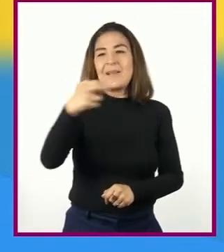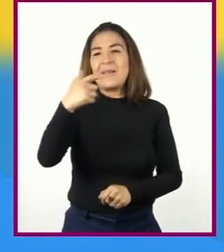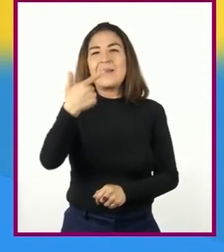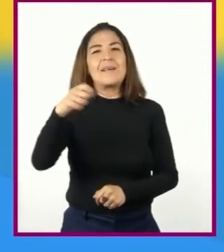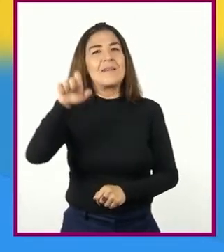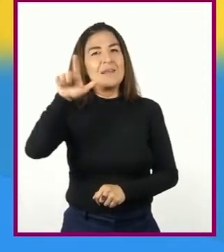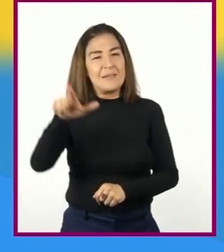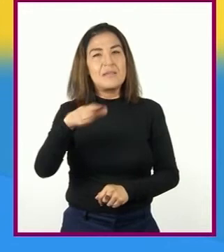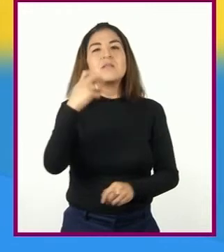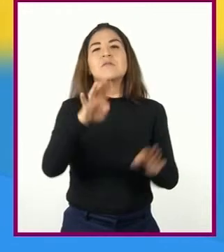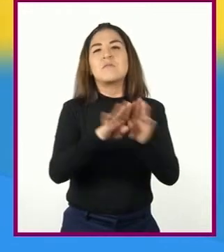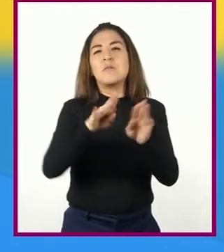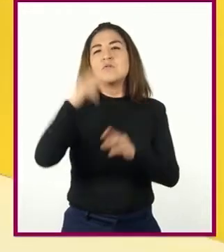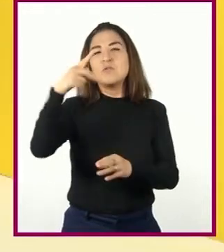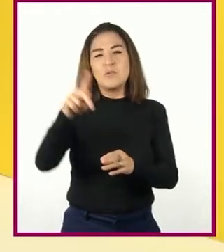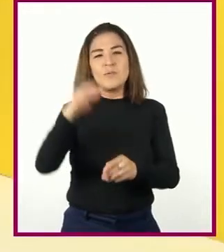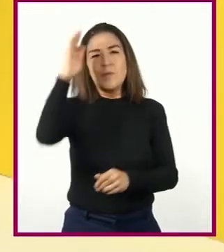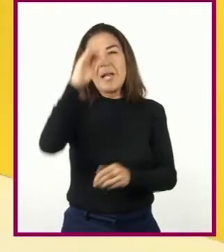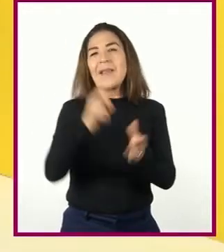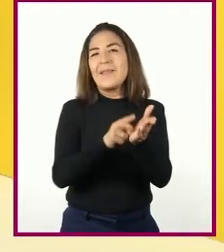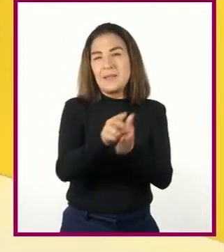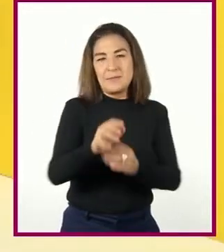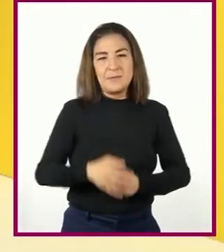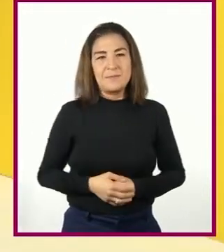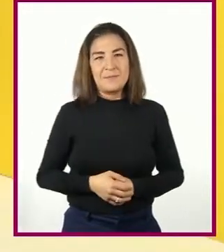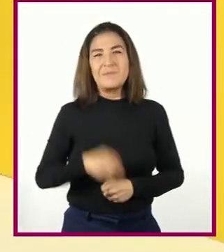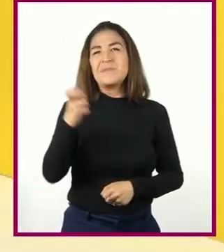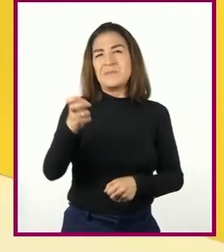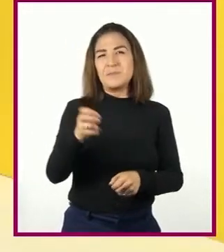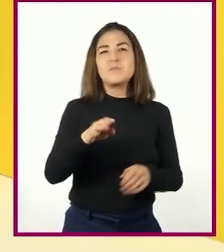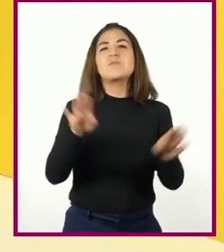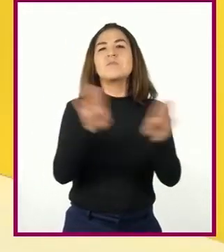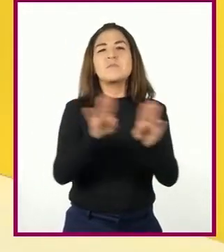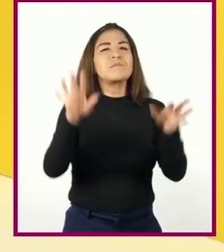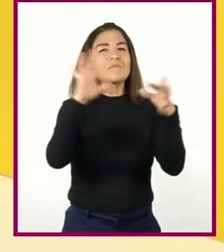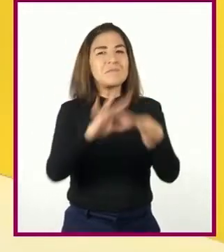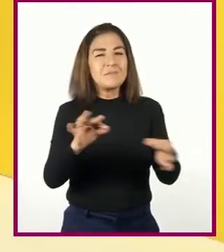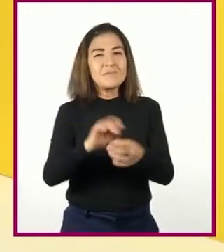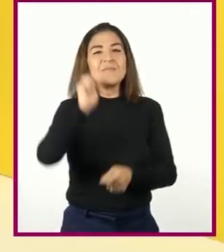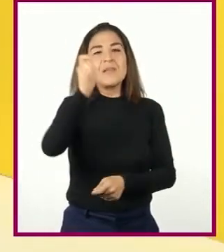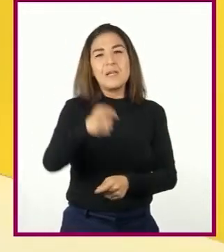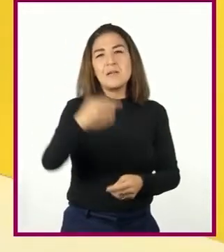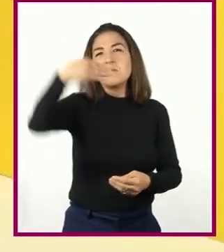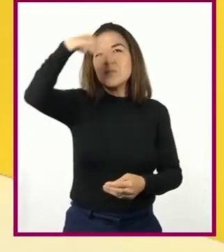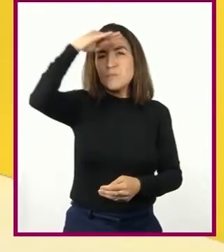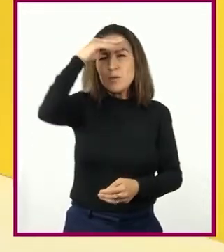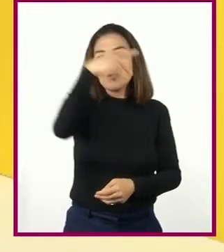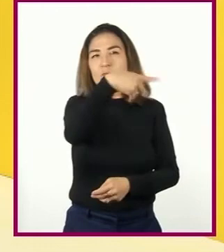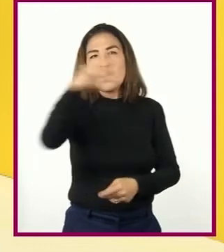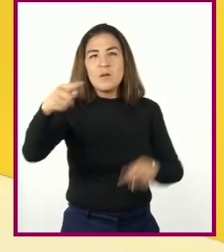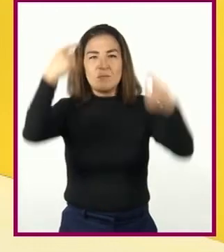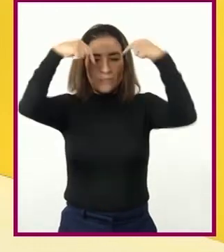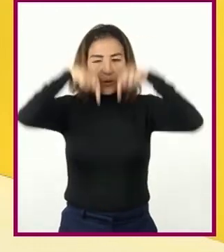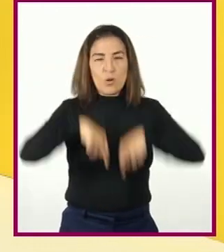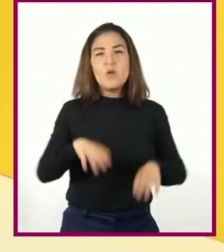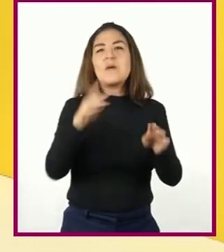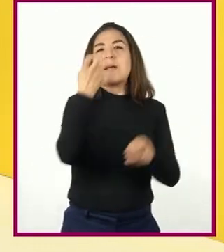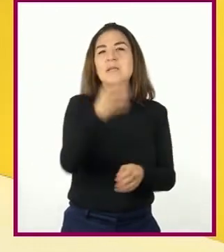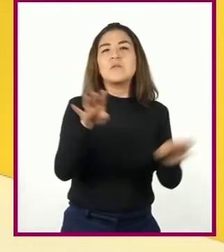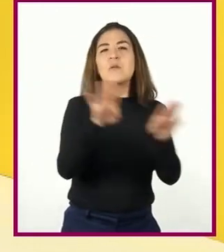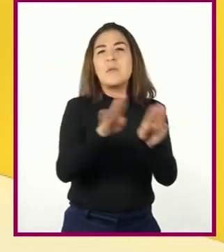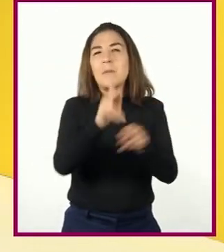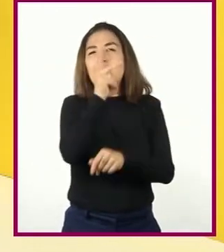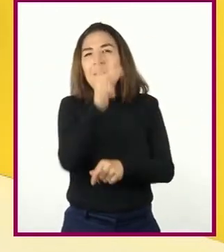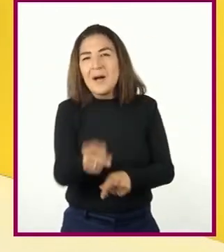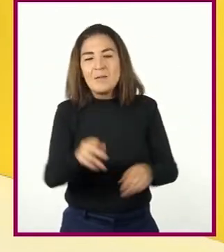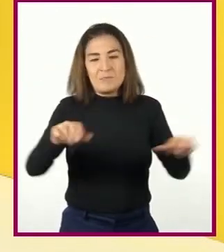Filosofía del Derecho. A propósito de este fuero interno, que es la conciencia, donde comienzan todas las